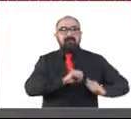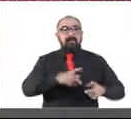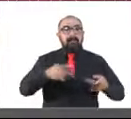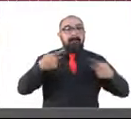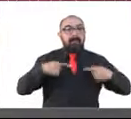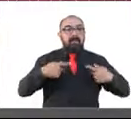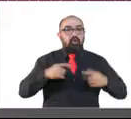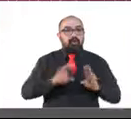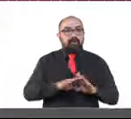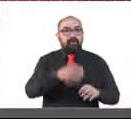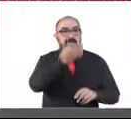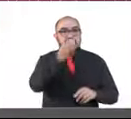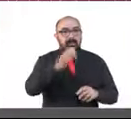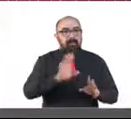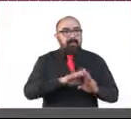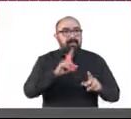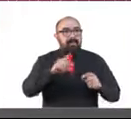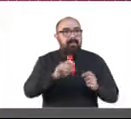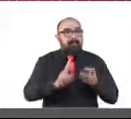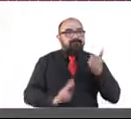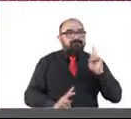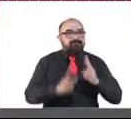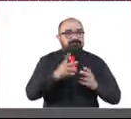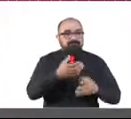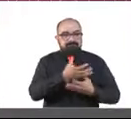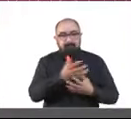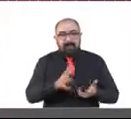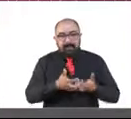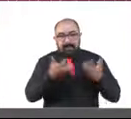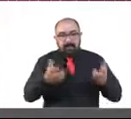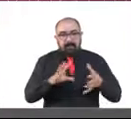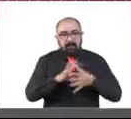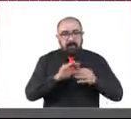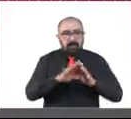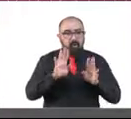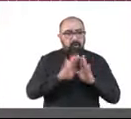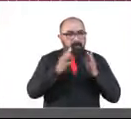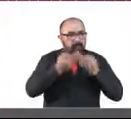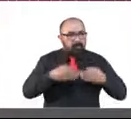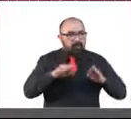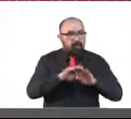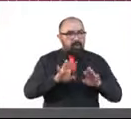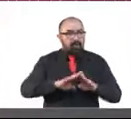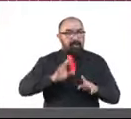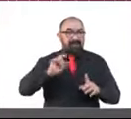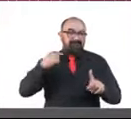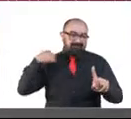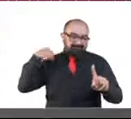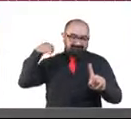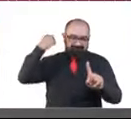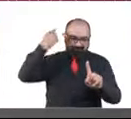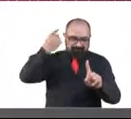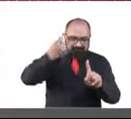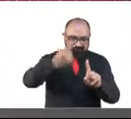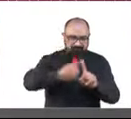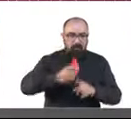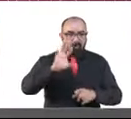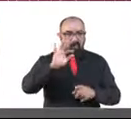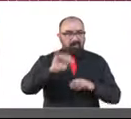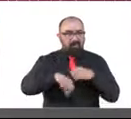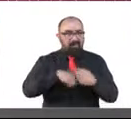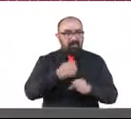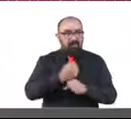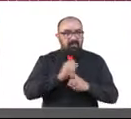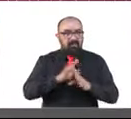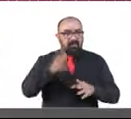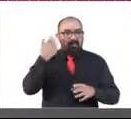ejidos, entender la naturaleza como un bien común y contrario a lo que estos 40 años de neoliberalismo, como ya decía